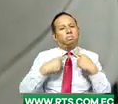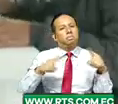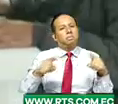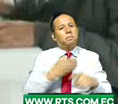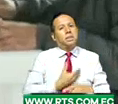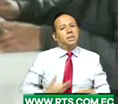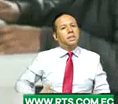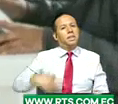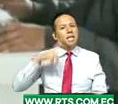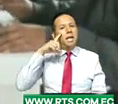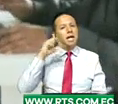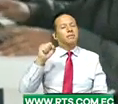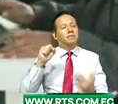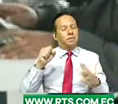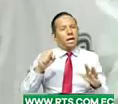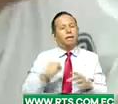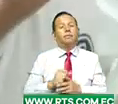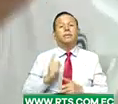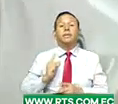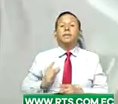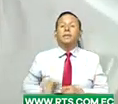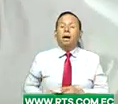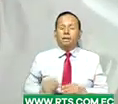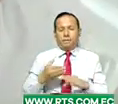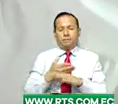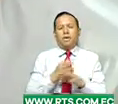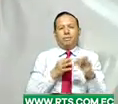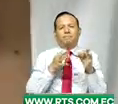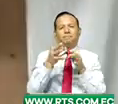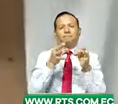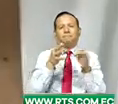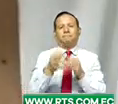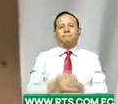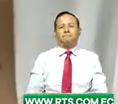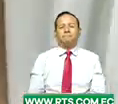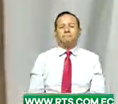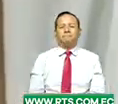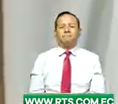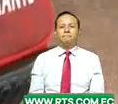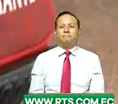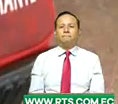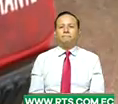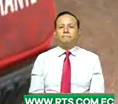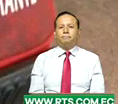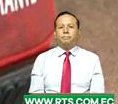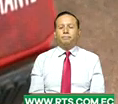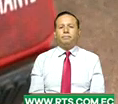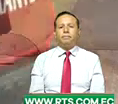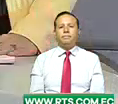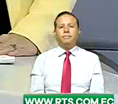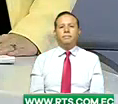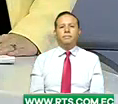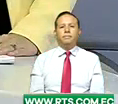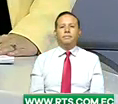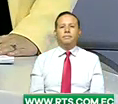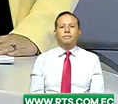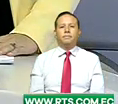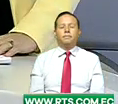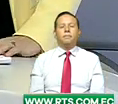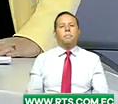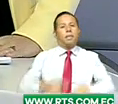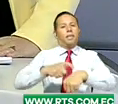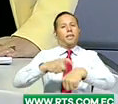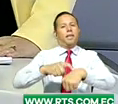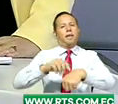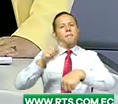de la República, Guillermo Lasso. Los detalles en pocos minutos. 22